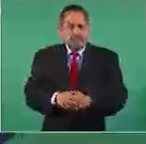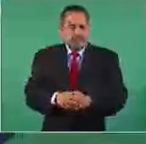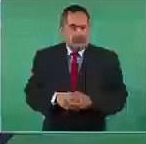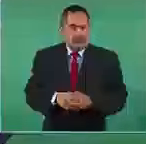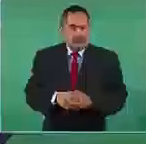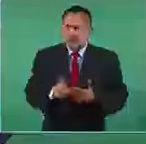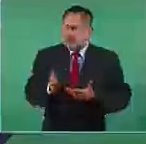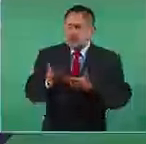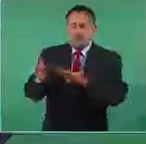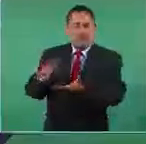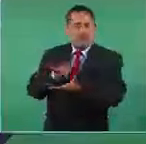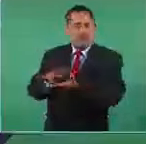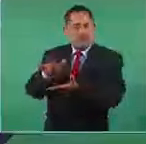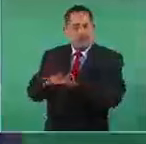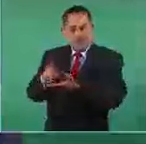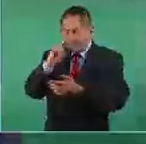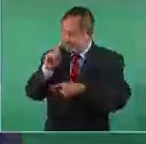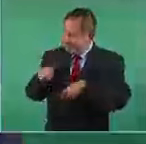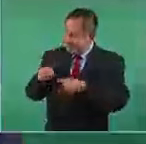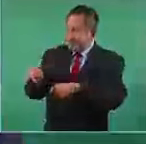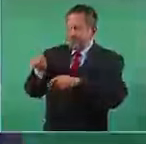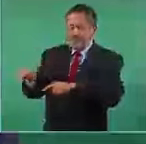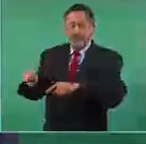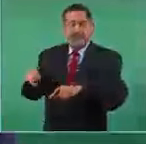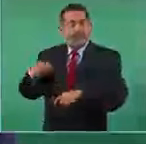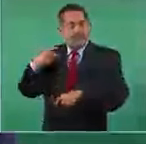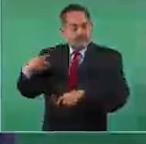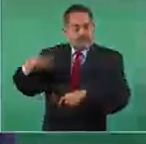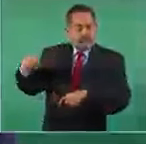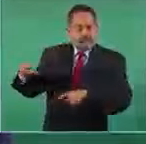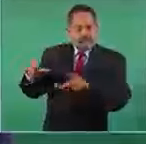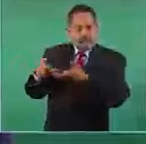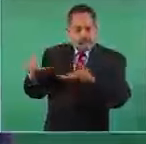a ofrecer apoyos para cultivar la tierra.